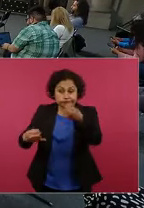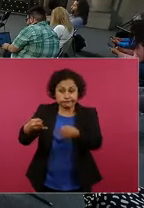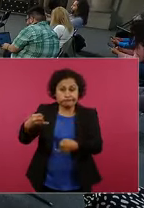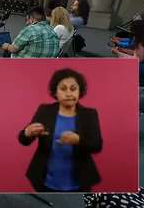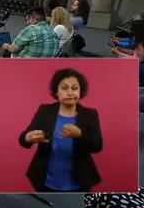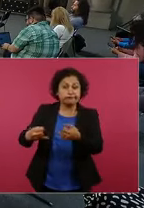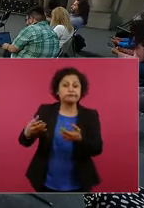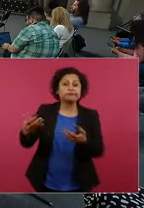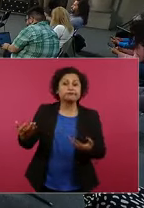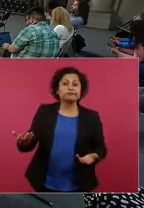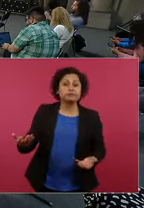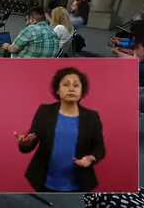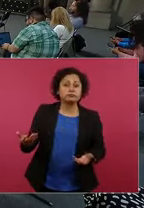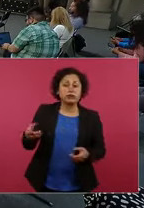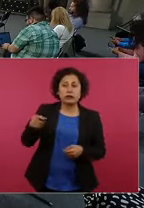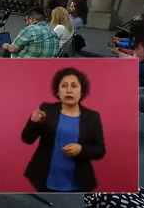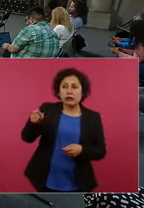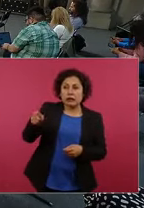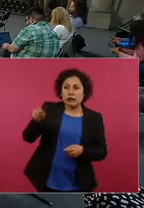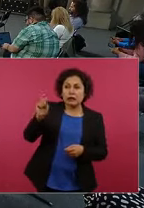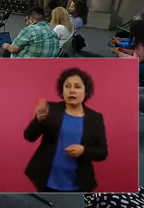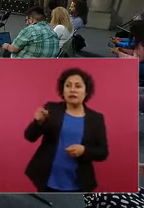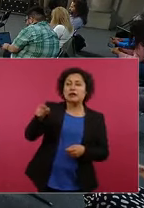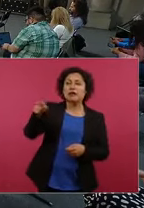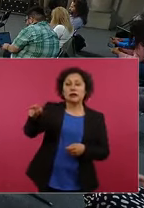Ellos sí, a poder señalar